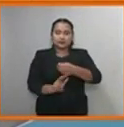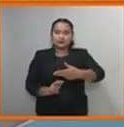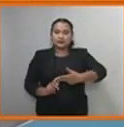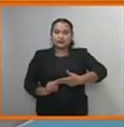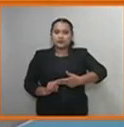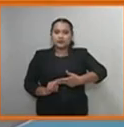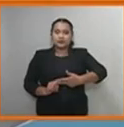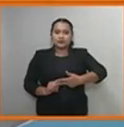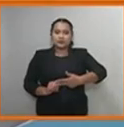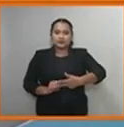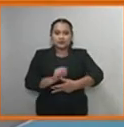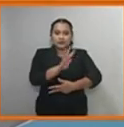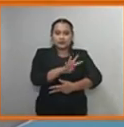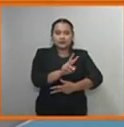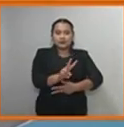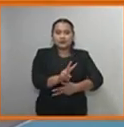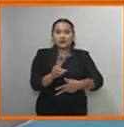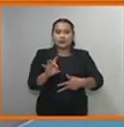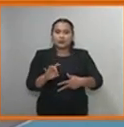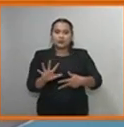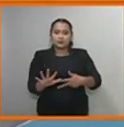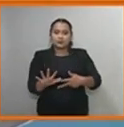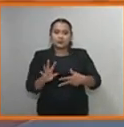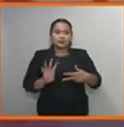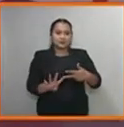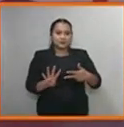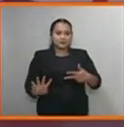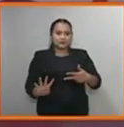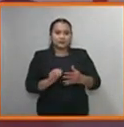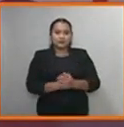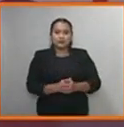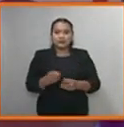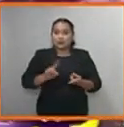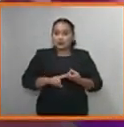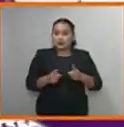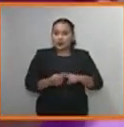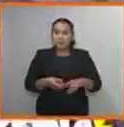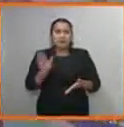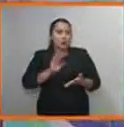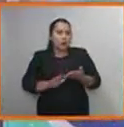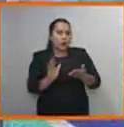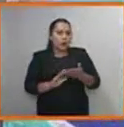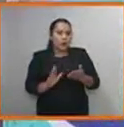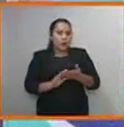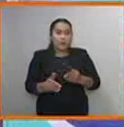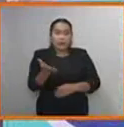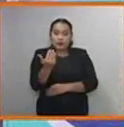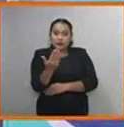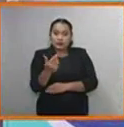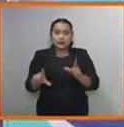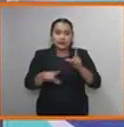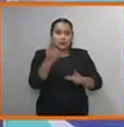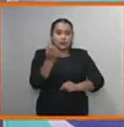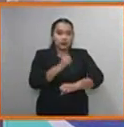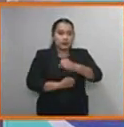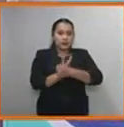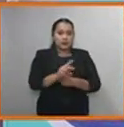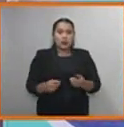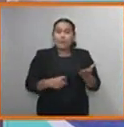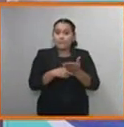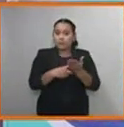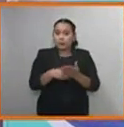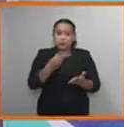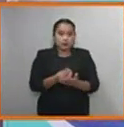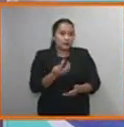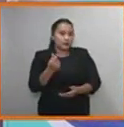son el 42, el 85 y el 44. Amigos, al comprar 15 lempiras con premiados con la promoción Boletos Adinerados,